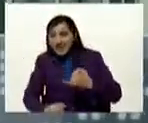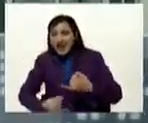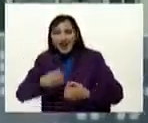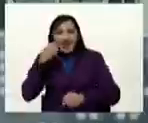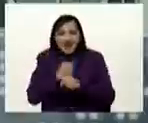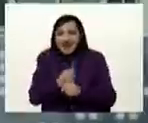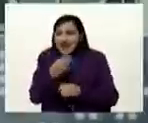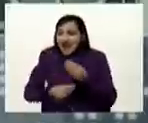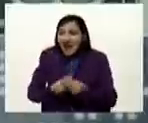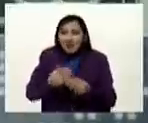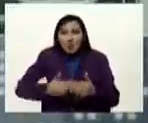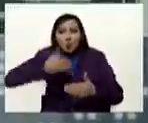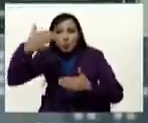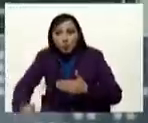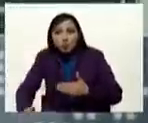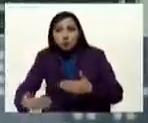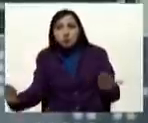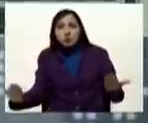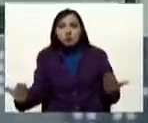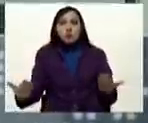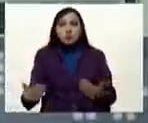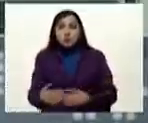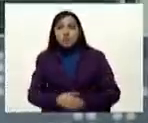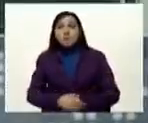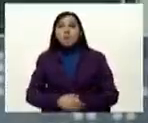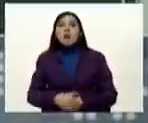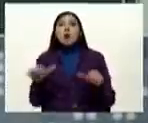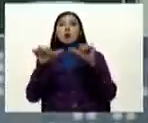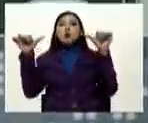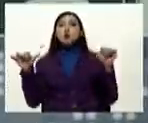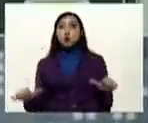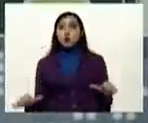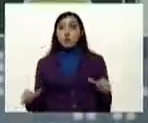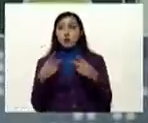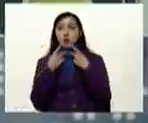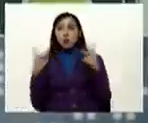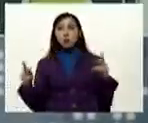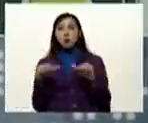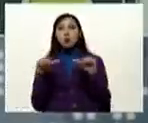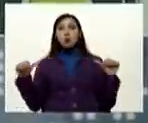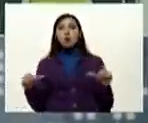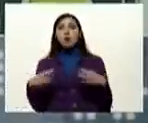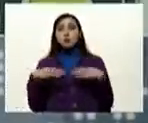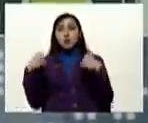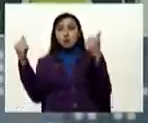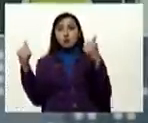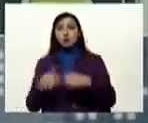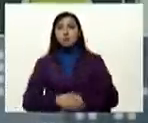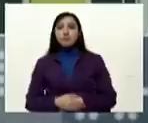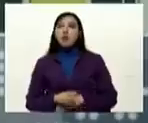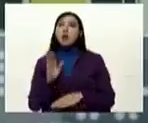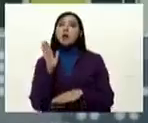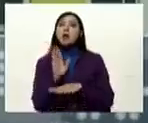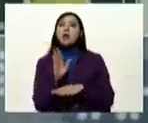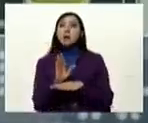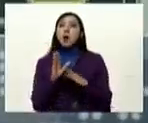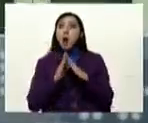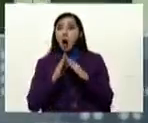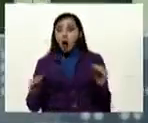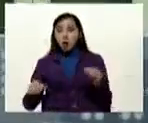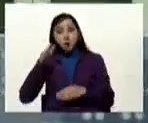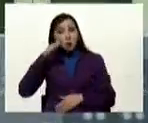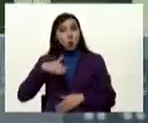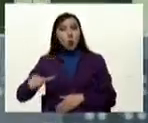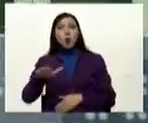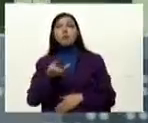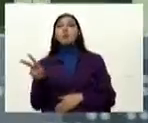trabajo. ¿Cuál es la resultante? Un sistema público de salud que proteja a todo el pueblo